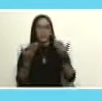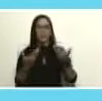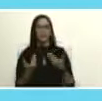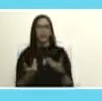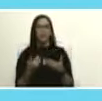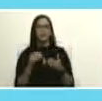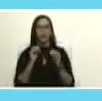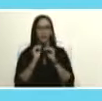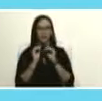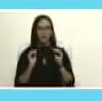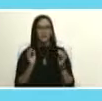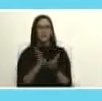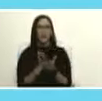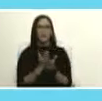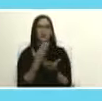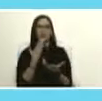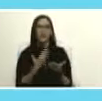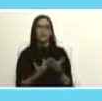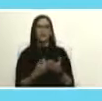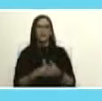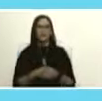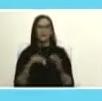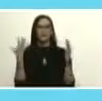así la vamos a mantener siempre. Gracias.